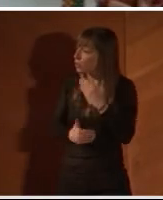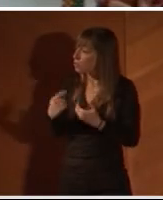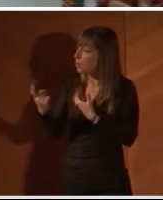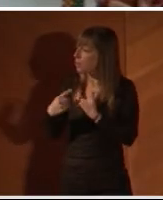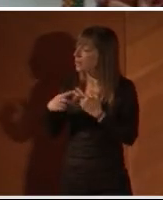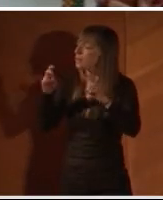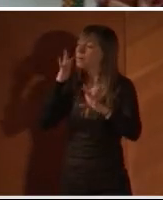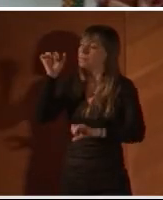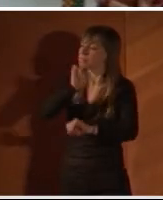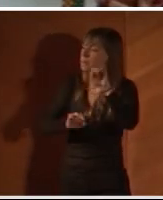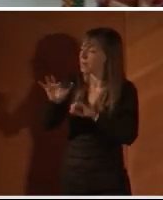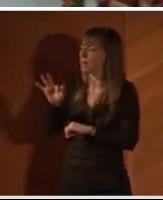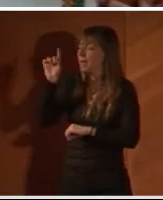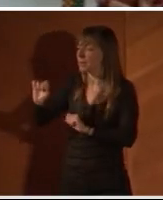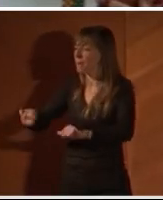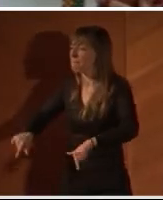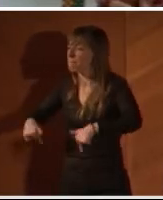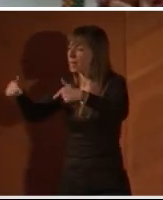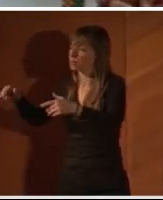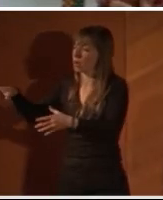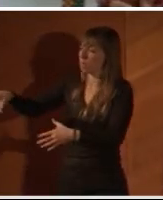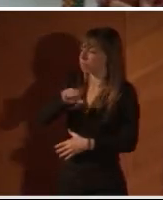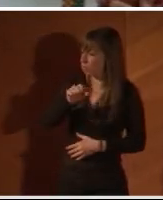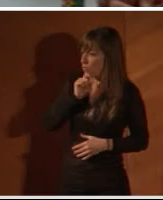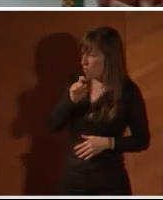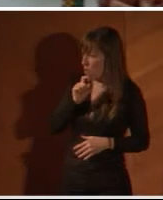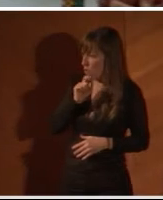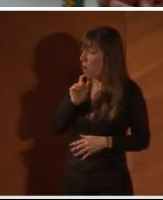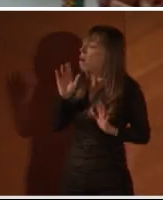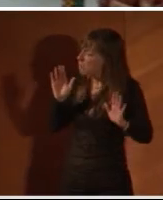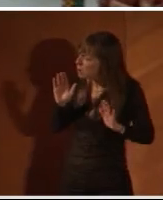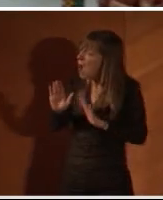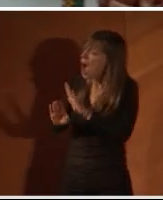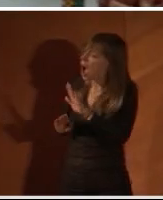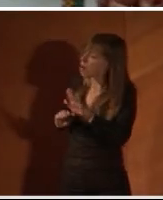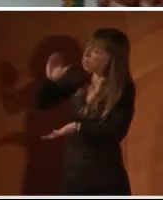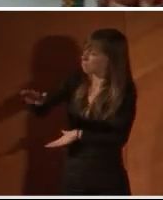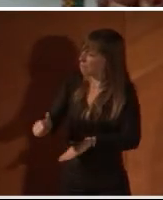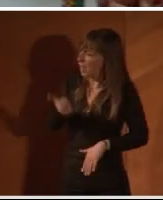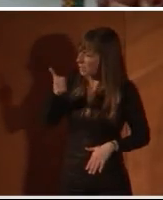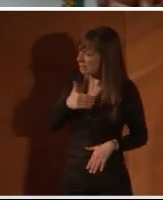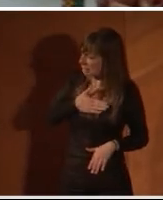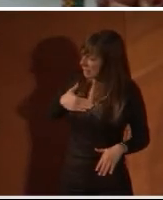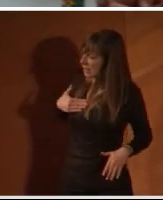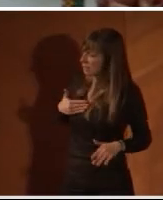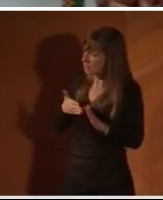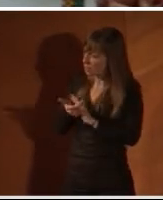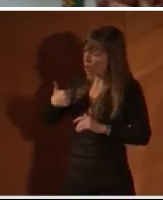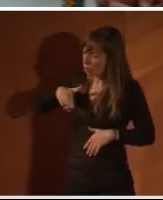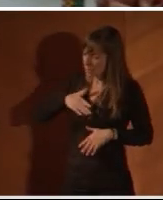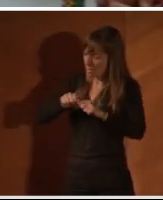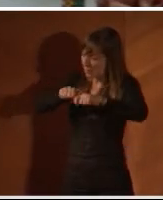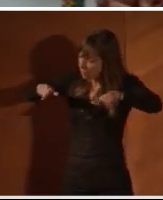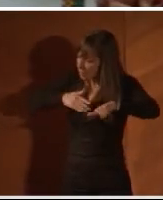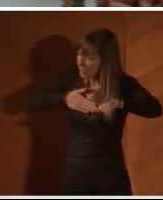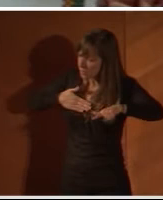la limpieza y la recogida de basuras y de residuos, pero queremos avanzar más, queremos ir más allá. Creemos que esta plataforma nos será muy